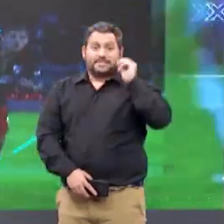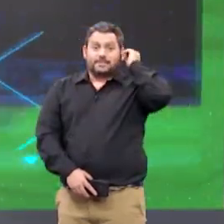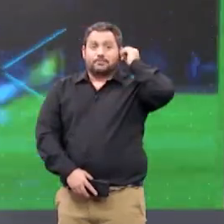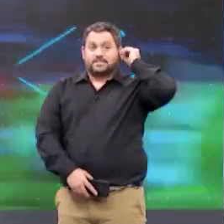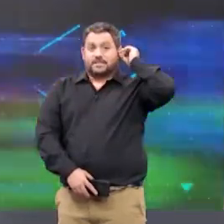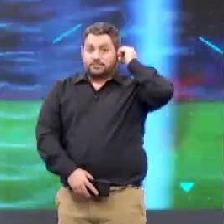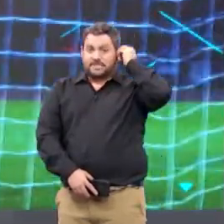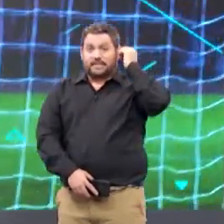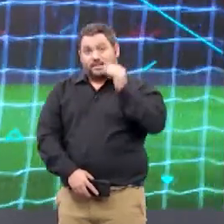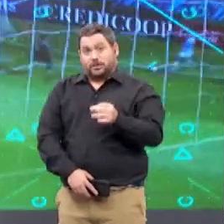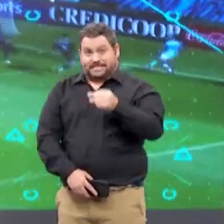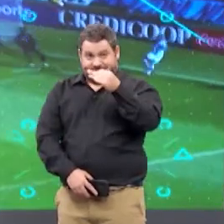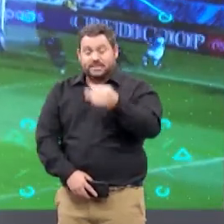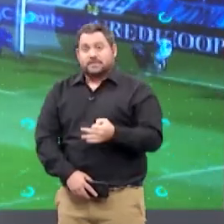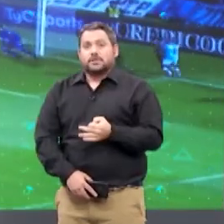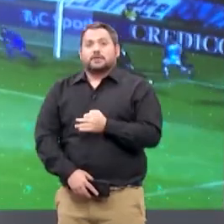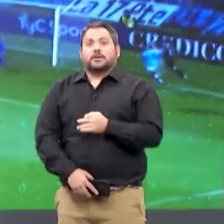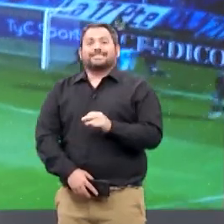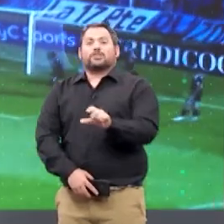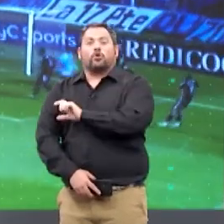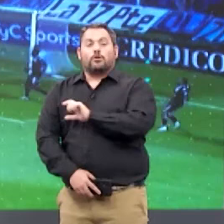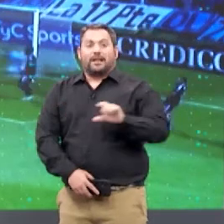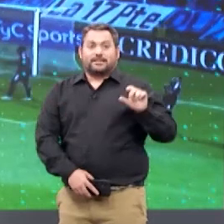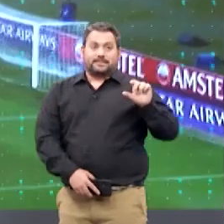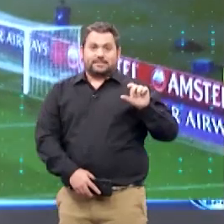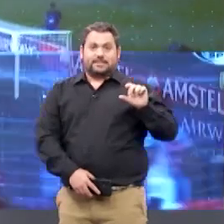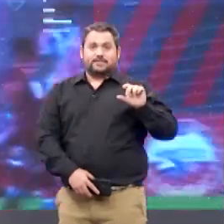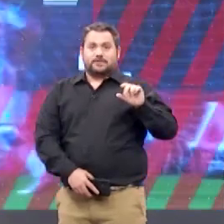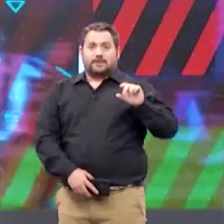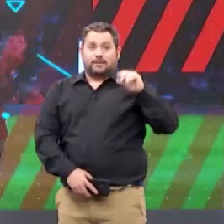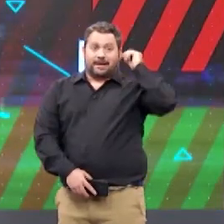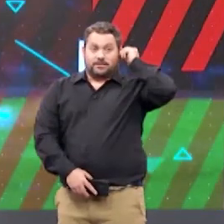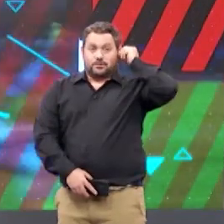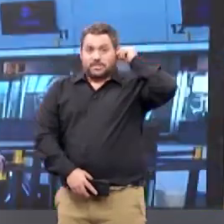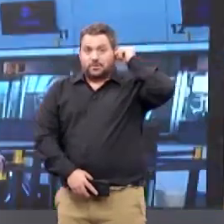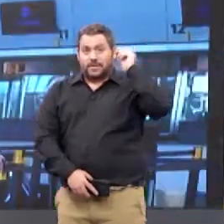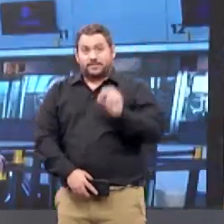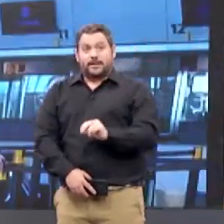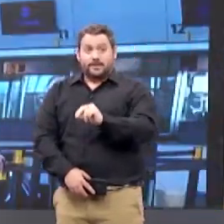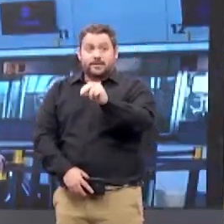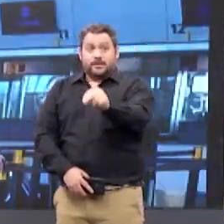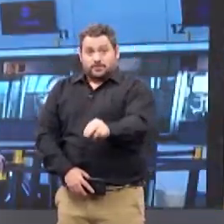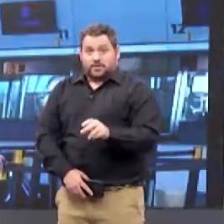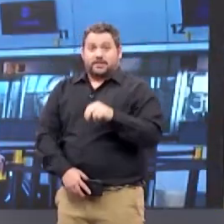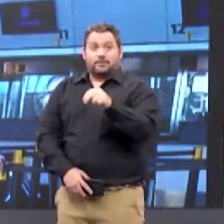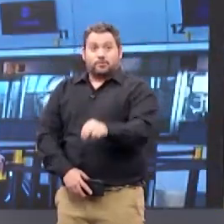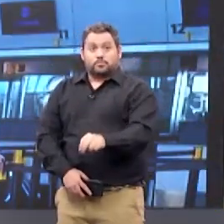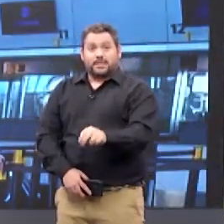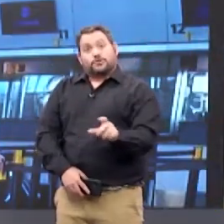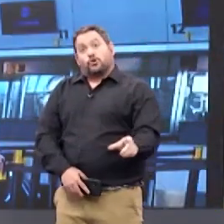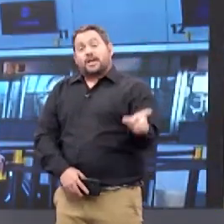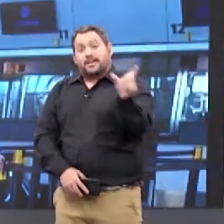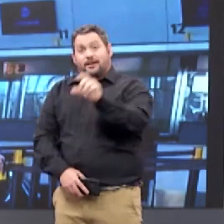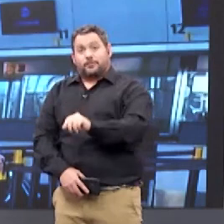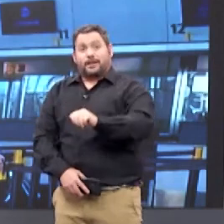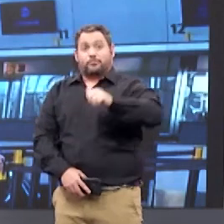pidió expresamente al presidente, el presidente le dijo que sí, que vaya todo el plantel de Talleres al partido. O sea, los que entren, los que estén en el banco de